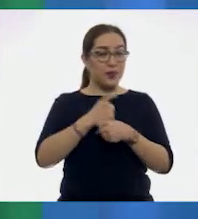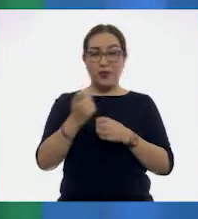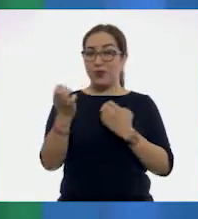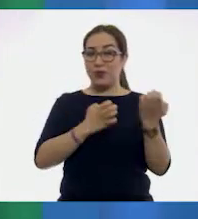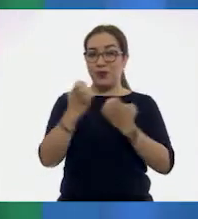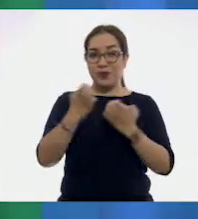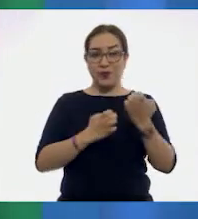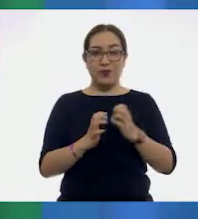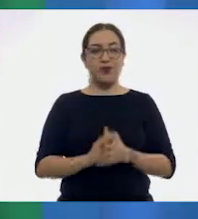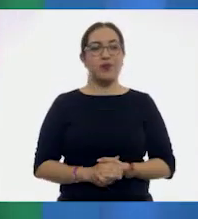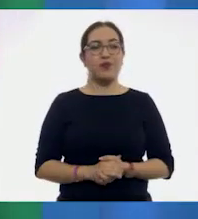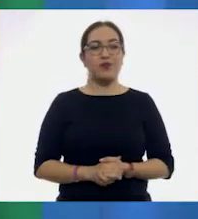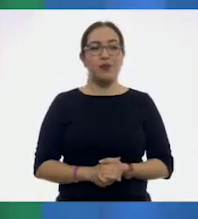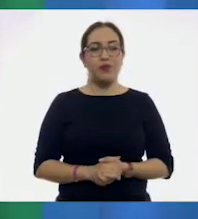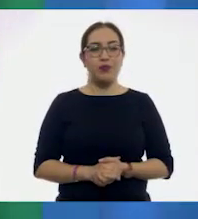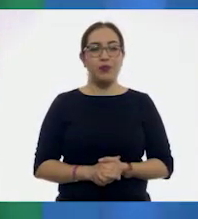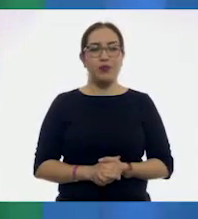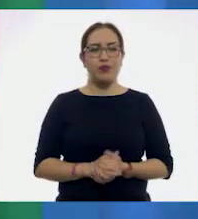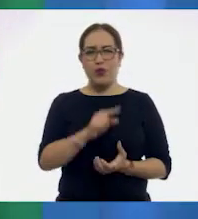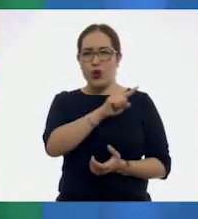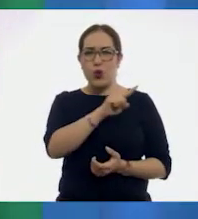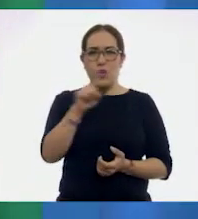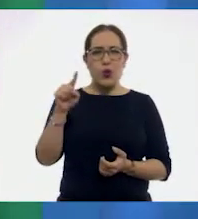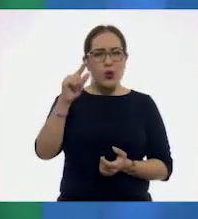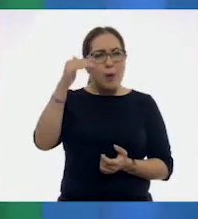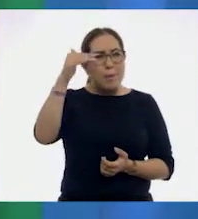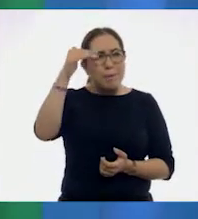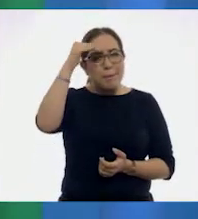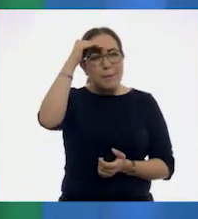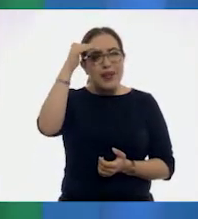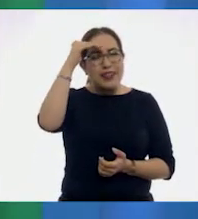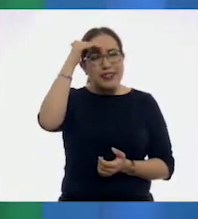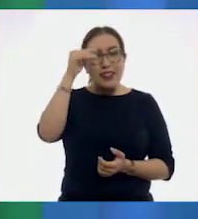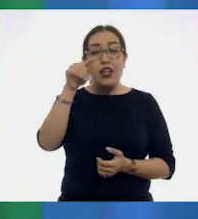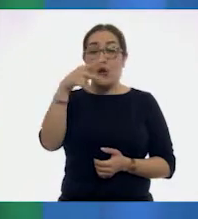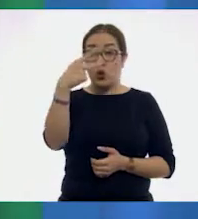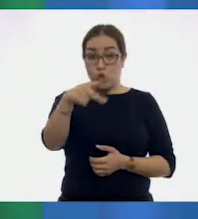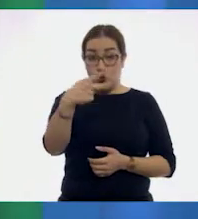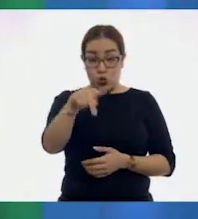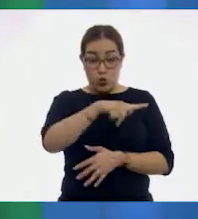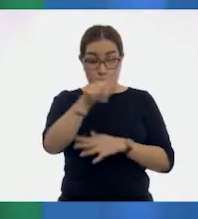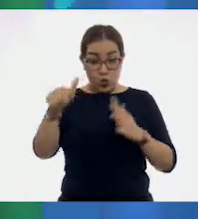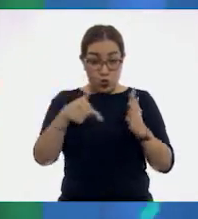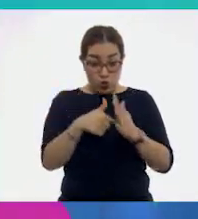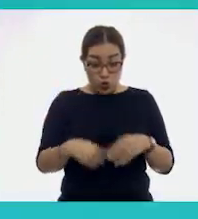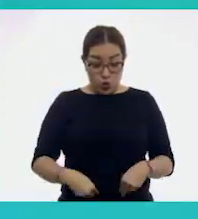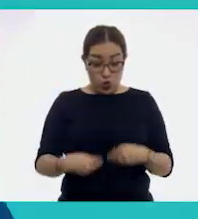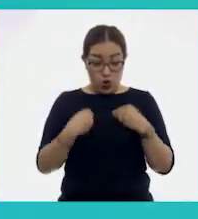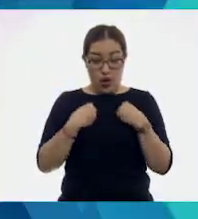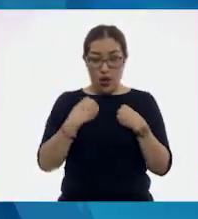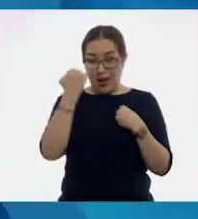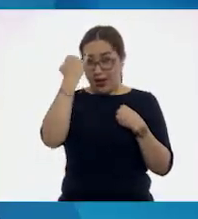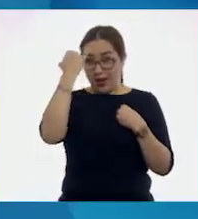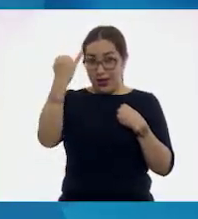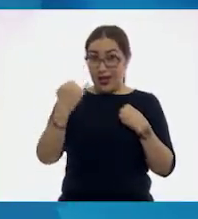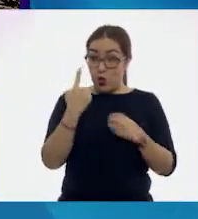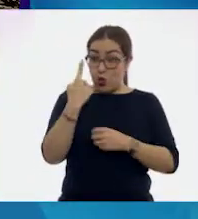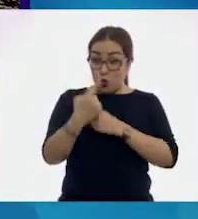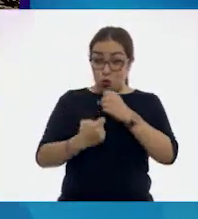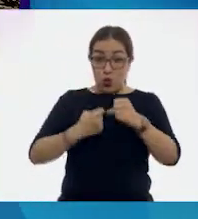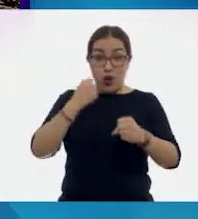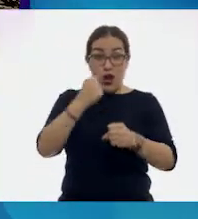imaginación. Piensen en lo que podría pasar en el lugar donde viven si durante un año no